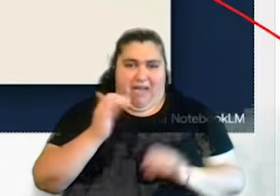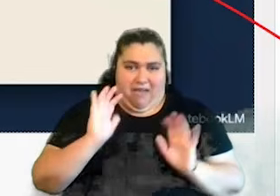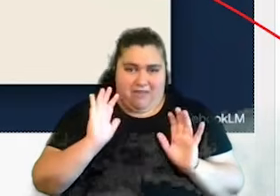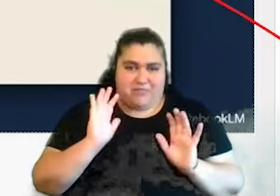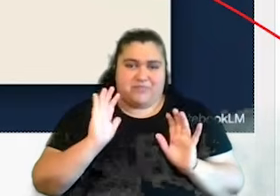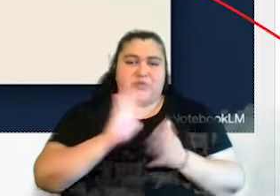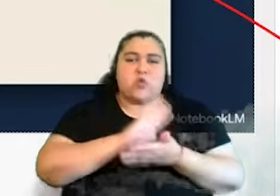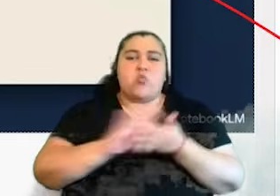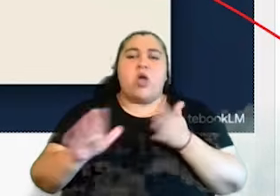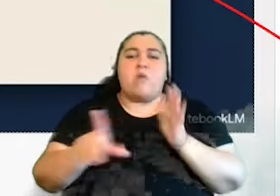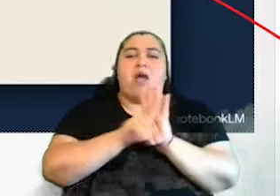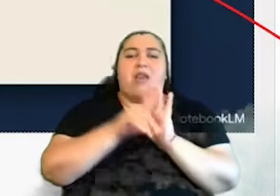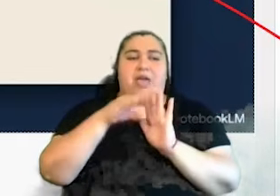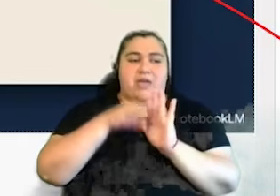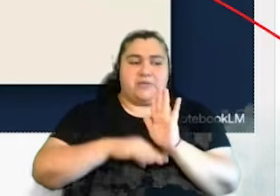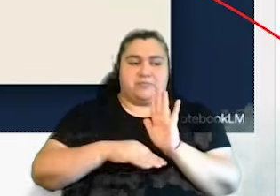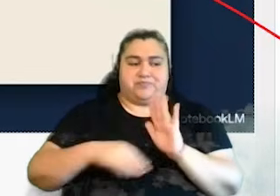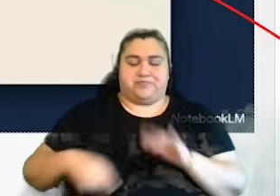esta nueva sanción de la ley.